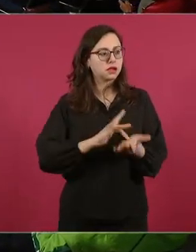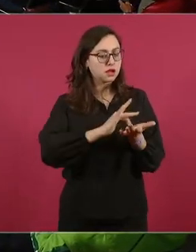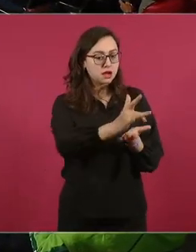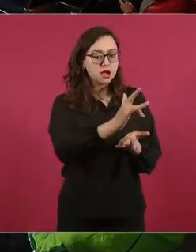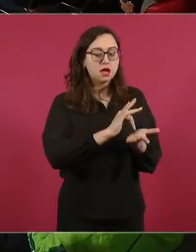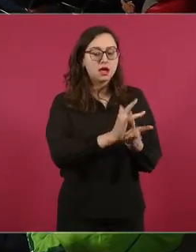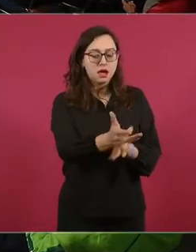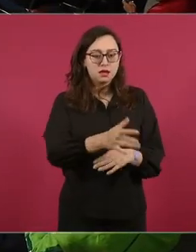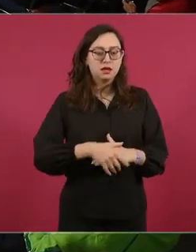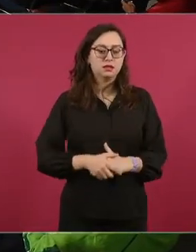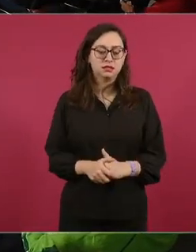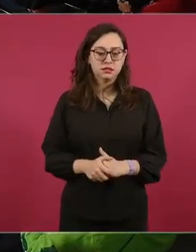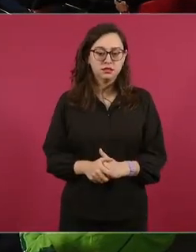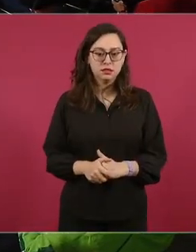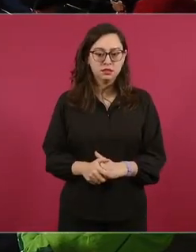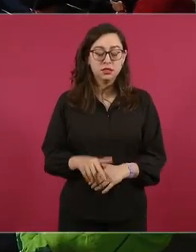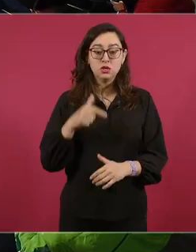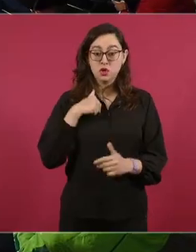hacer la propuesta,